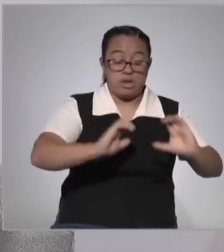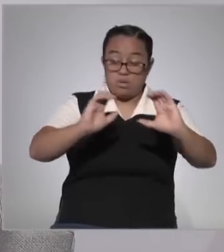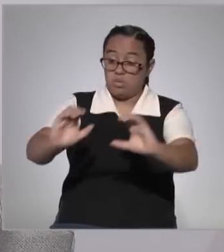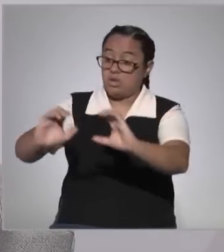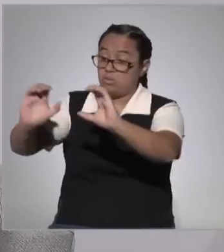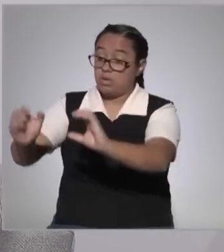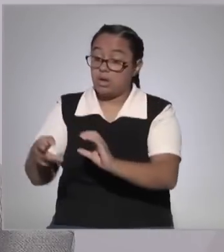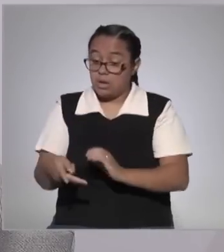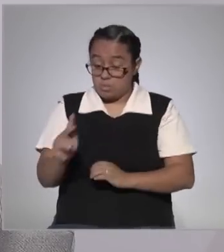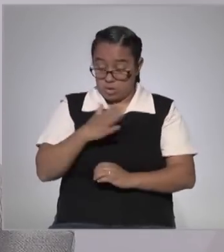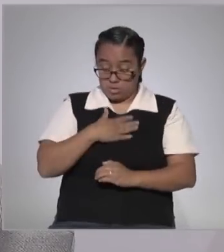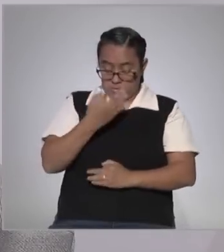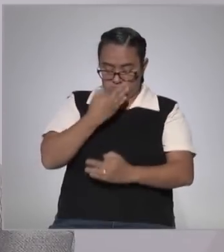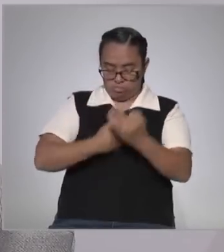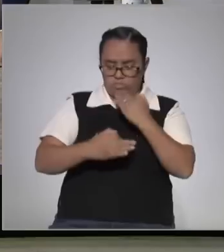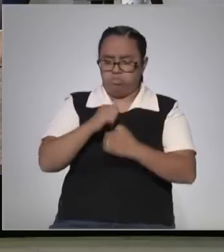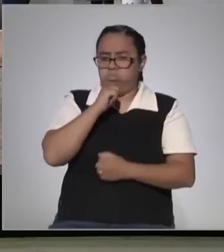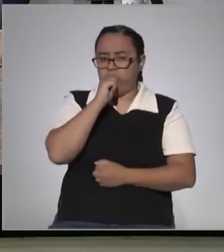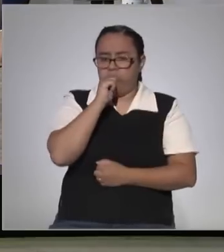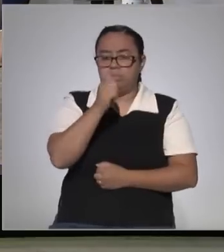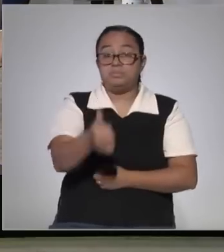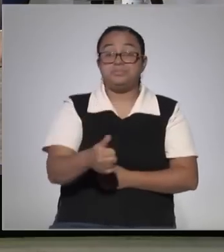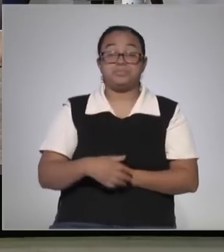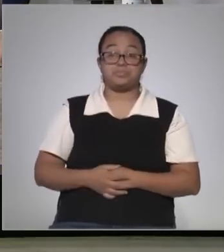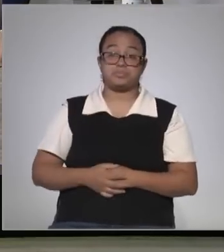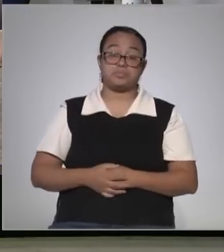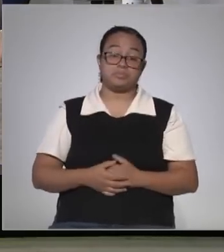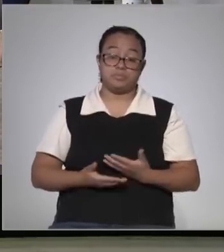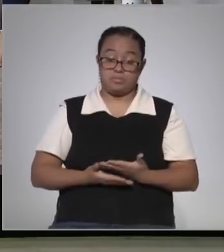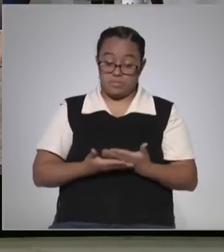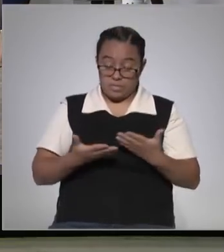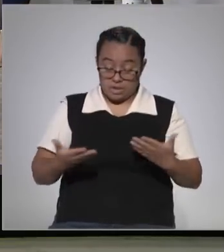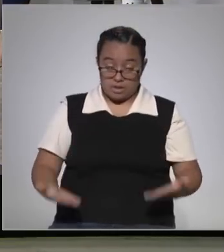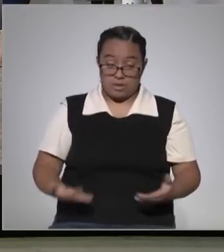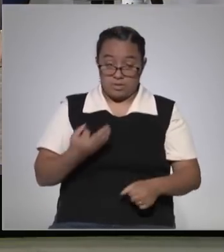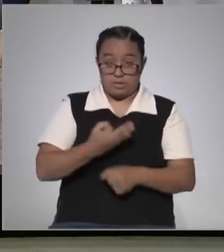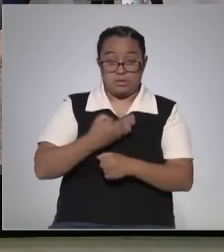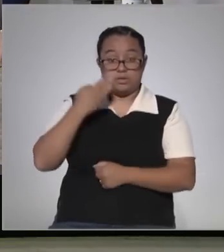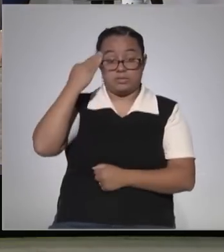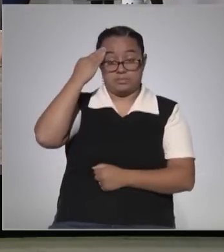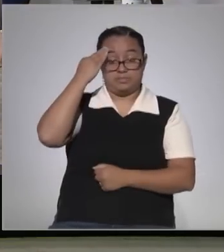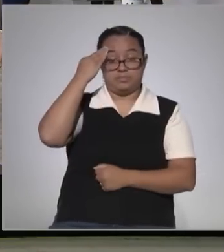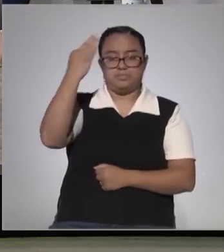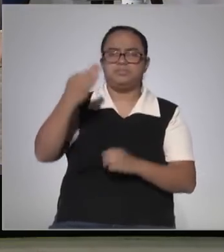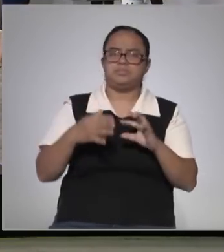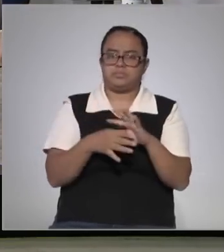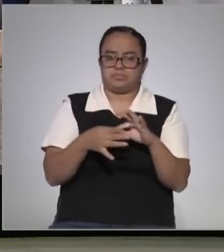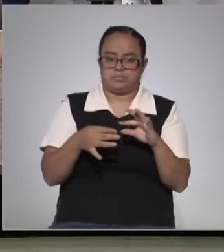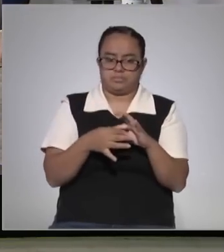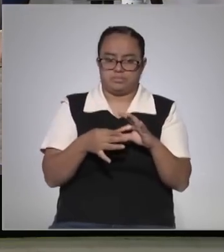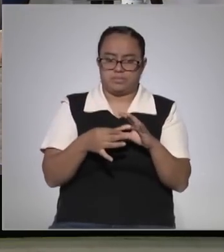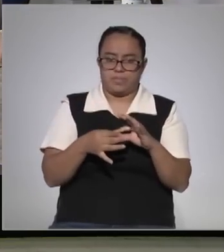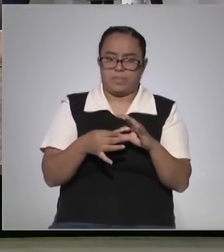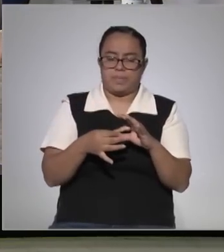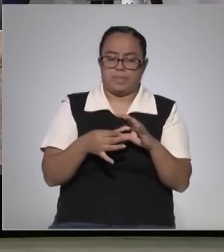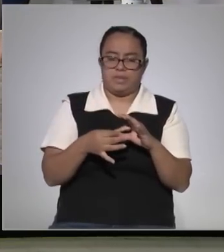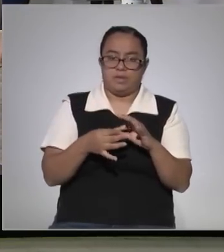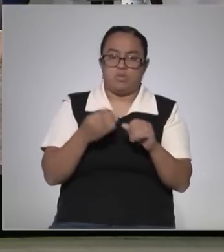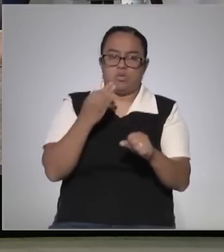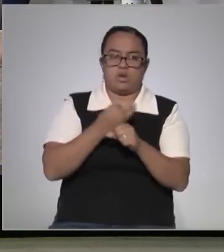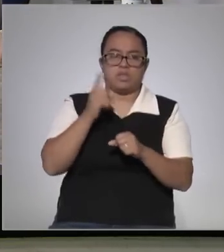menos para ellas mismas. Y hoy justamente en la actualidad que se habla, que ya el tema